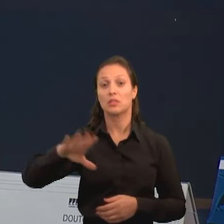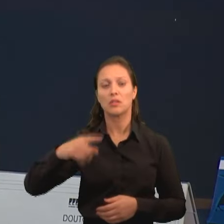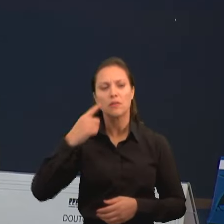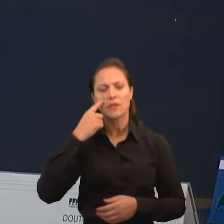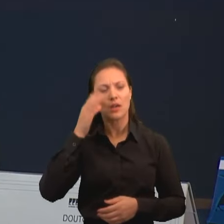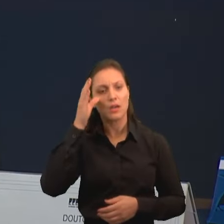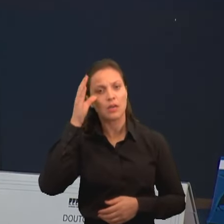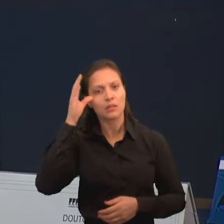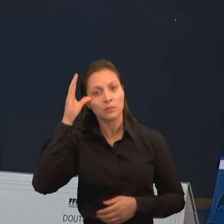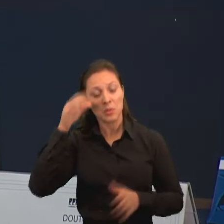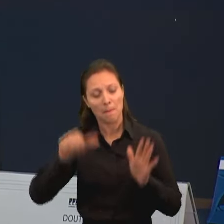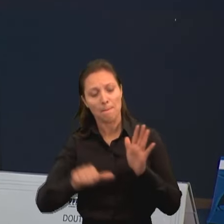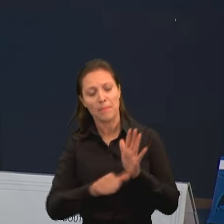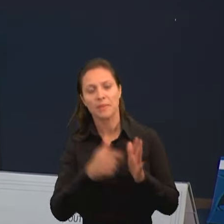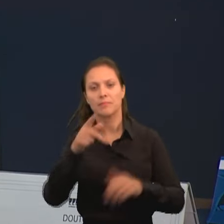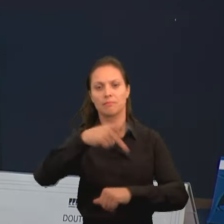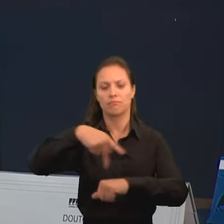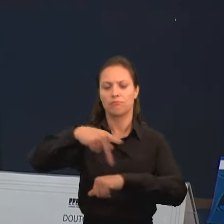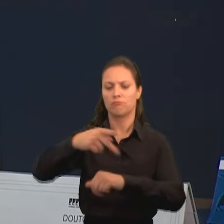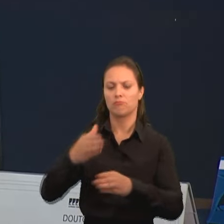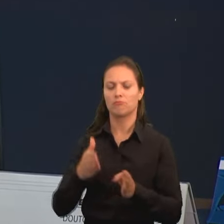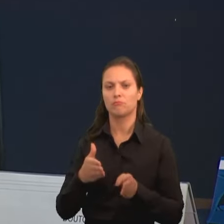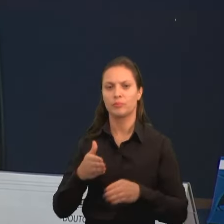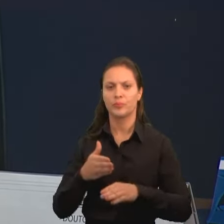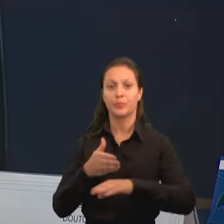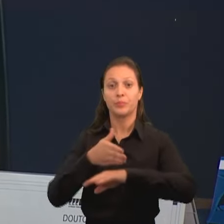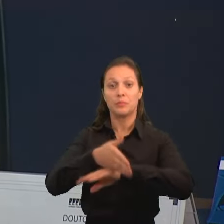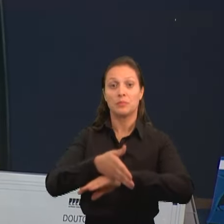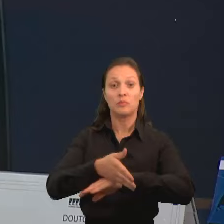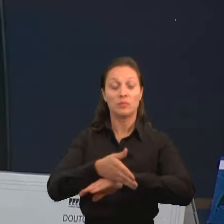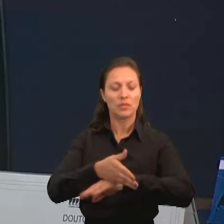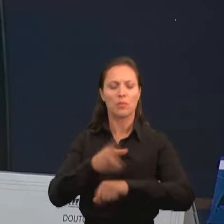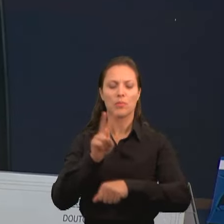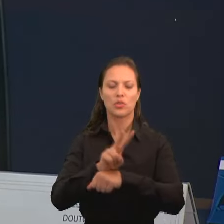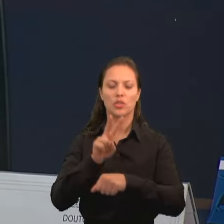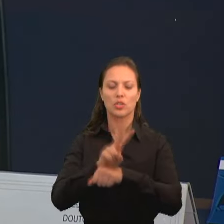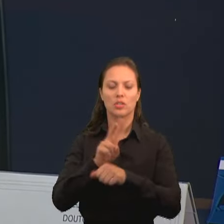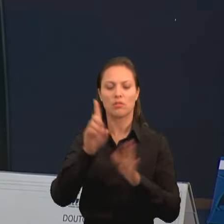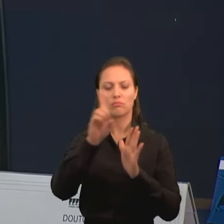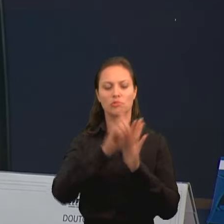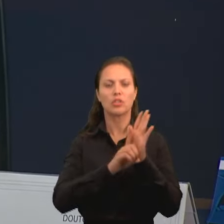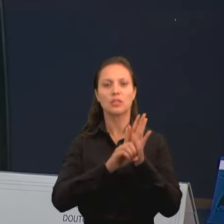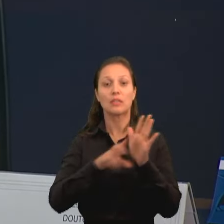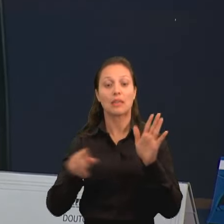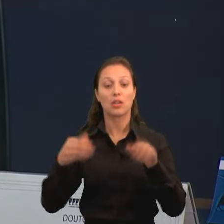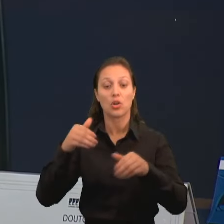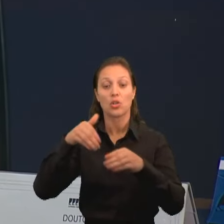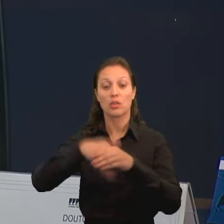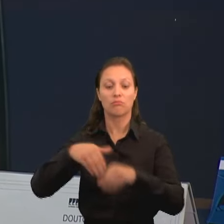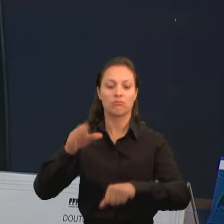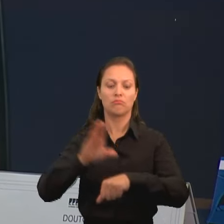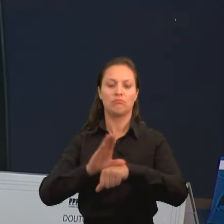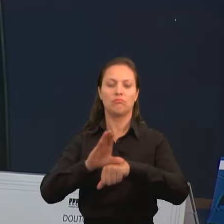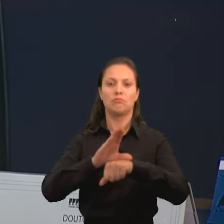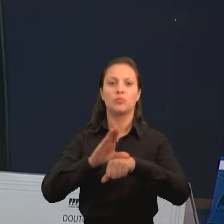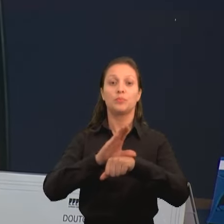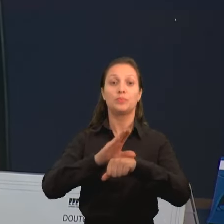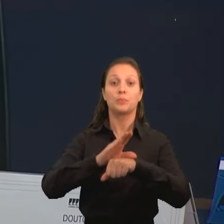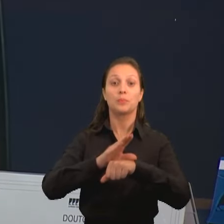ámbito internacional, Chile es el primer país que incluye la protección de los neuroderechos en la